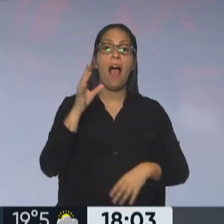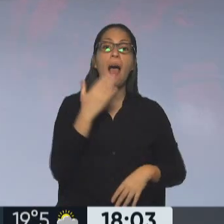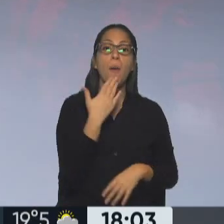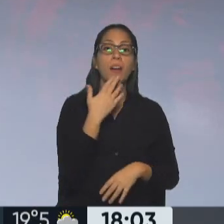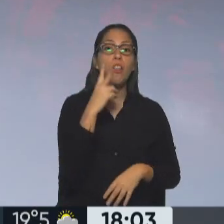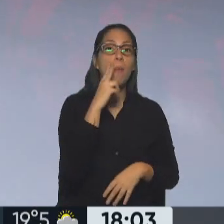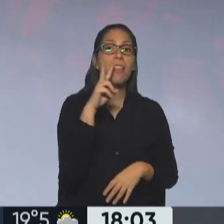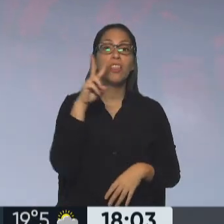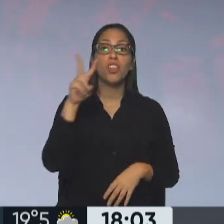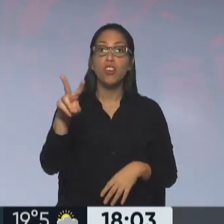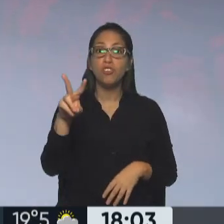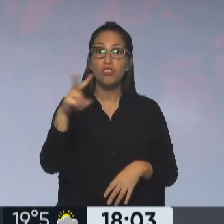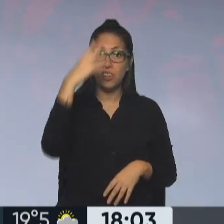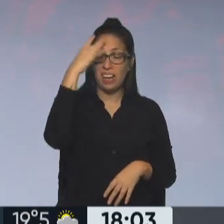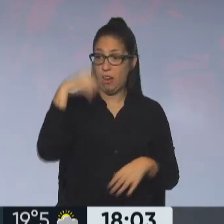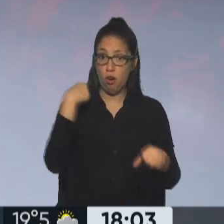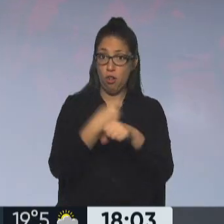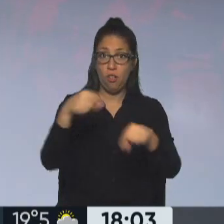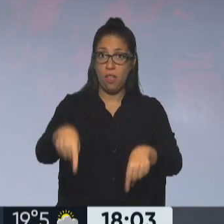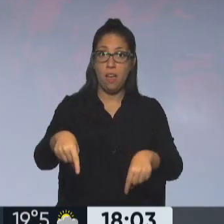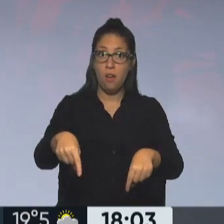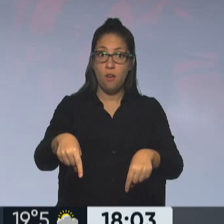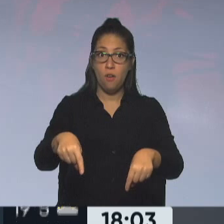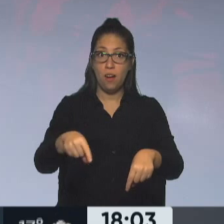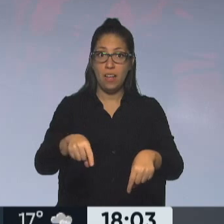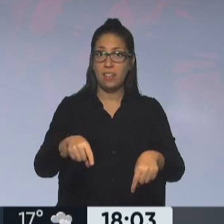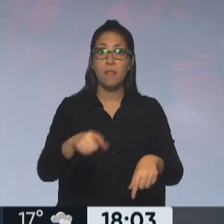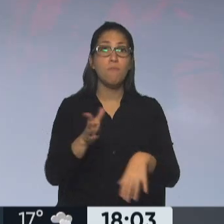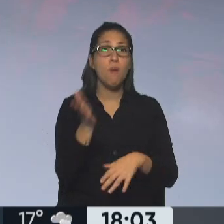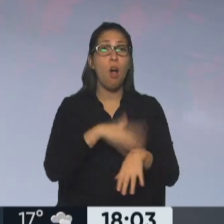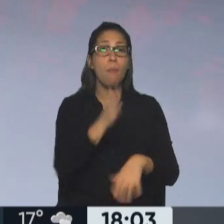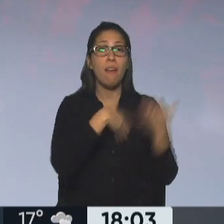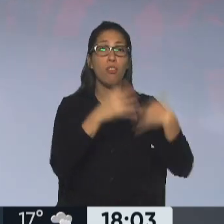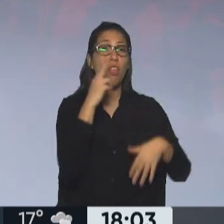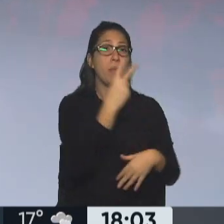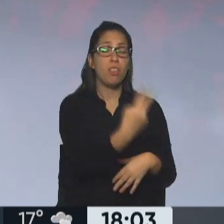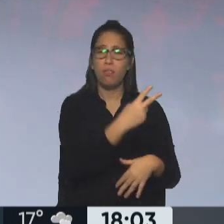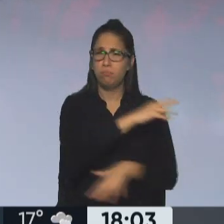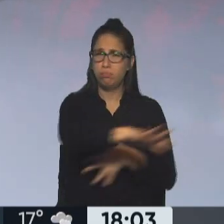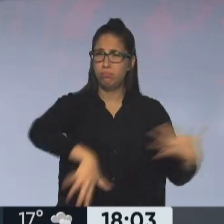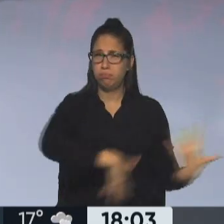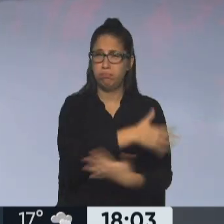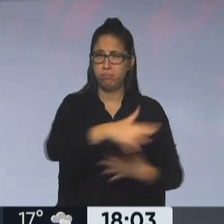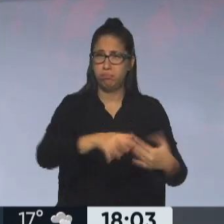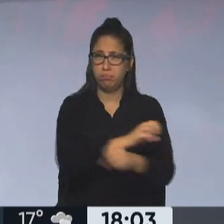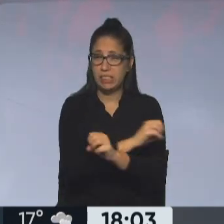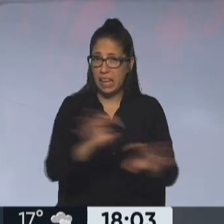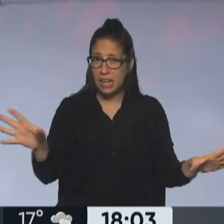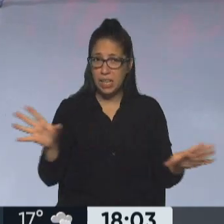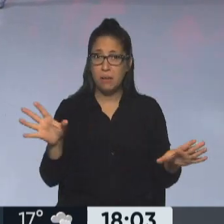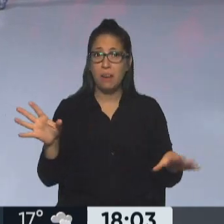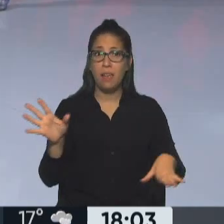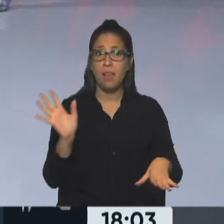Estamos hablando de un periodo de crisis absoluta, crisis económica, post salida